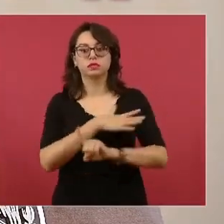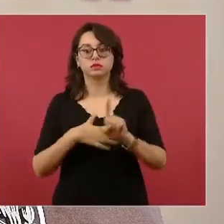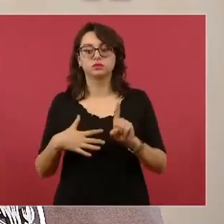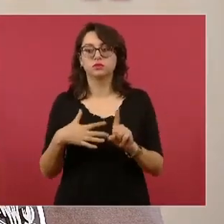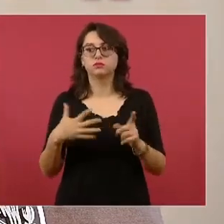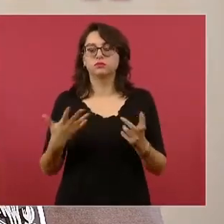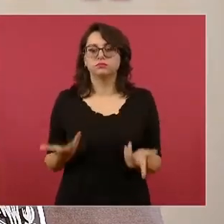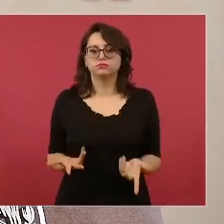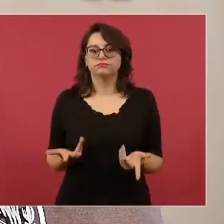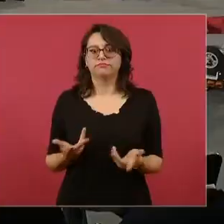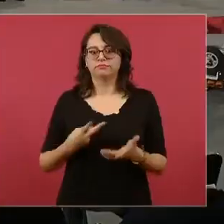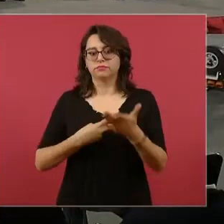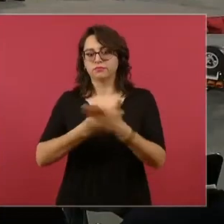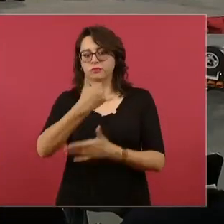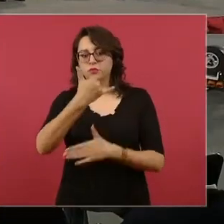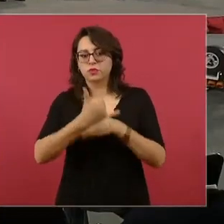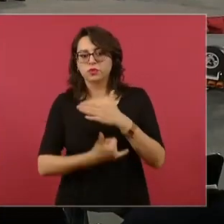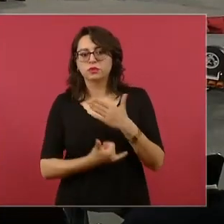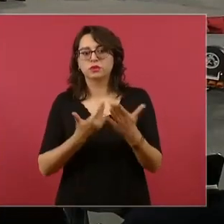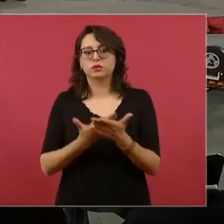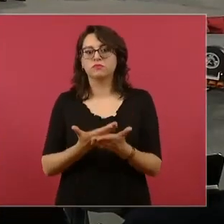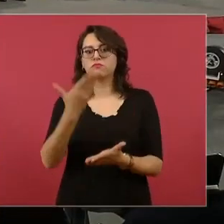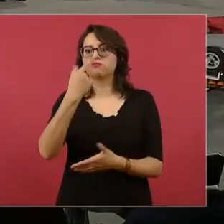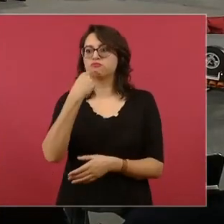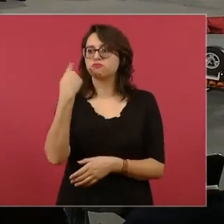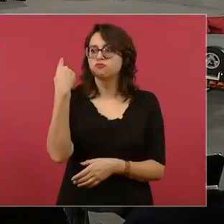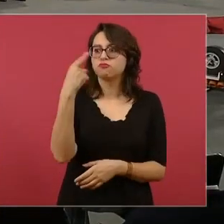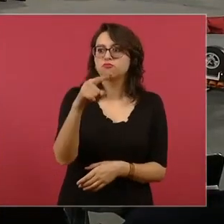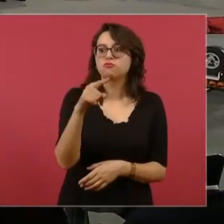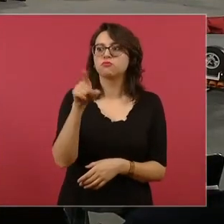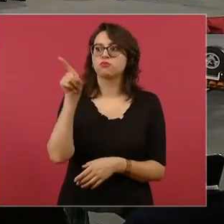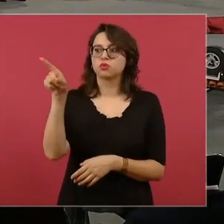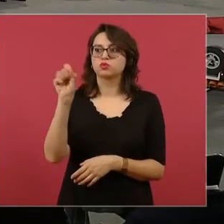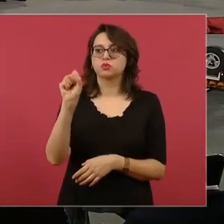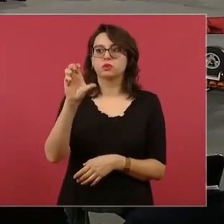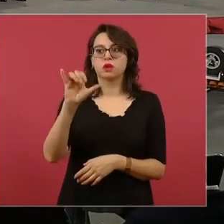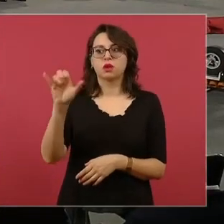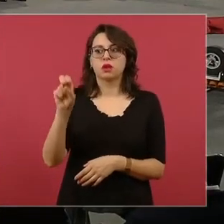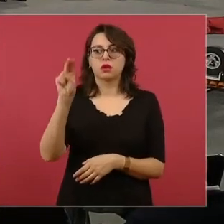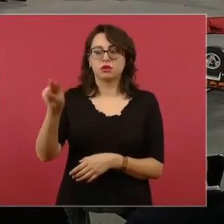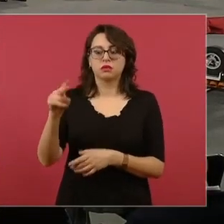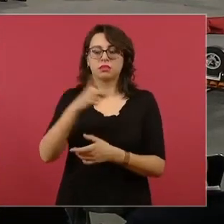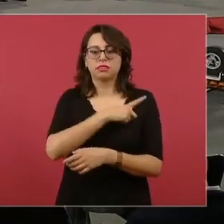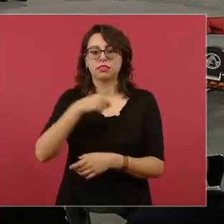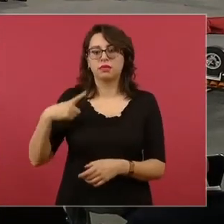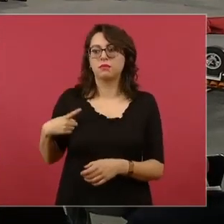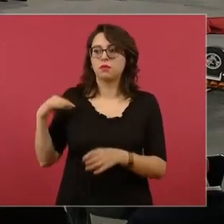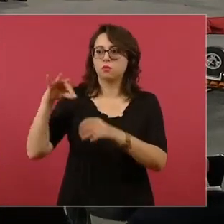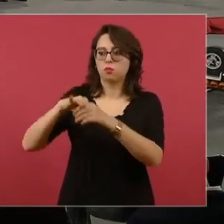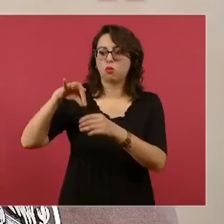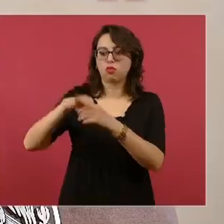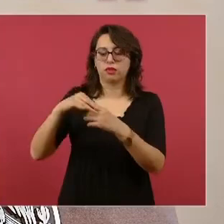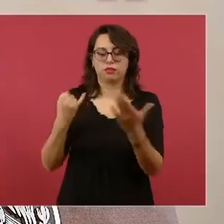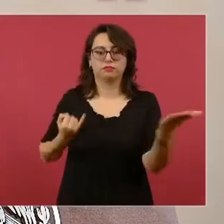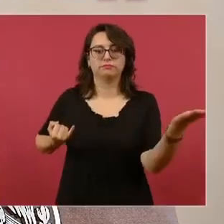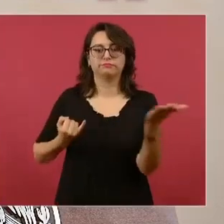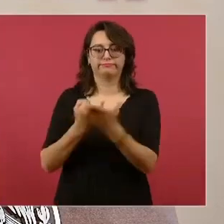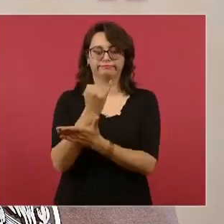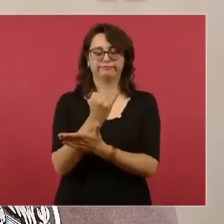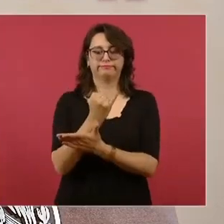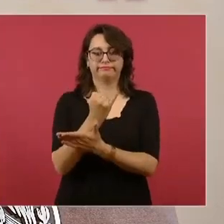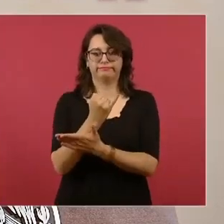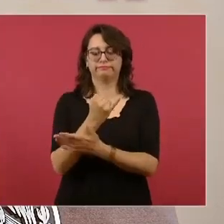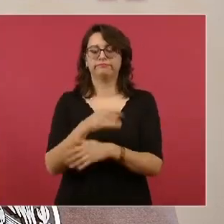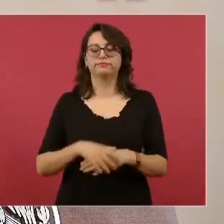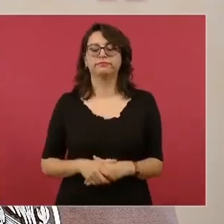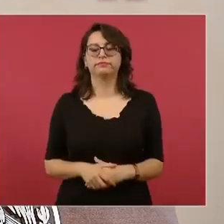sido manejado el proyecto que plantea resolver este asunto, que será discutido o que se ha planteado ser discutido el día de hoy en la